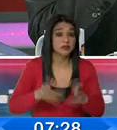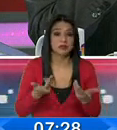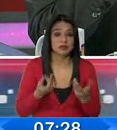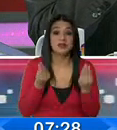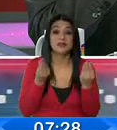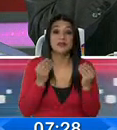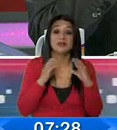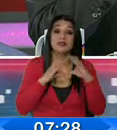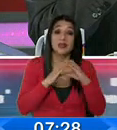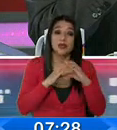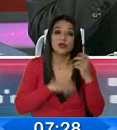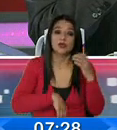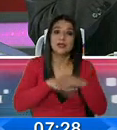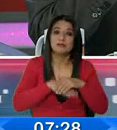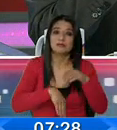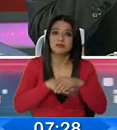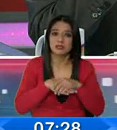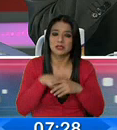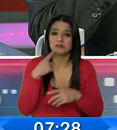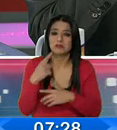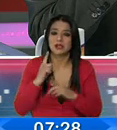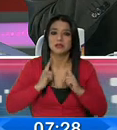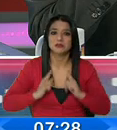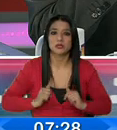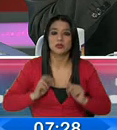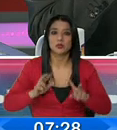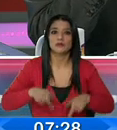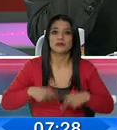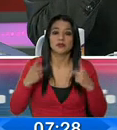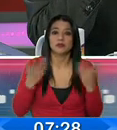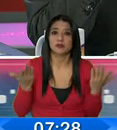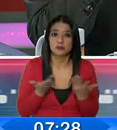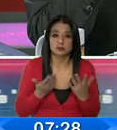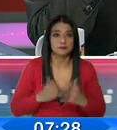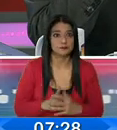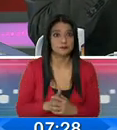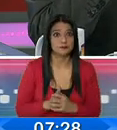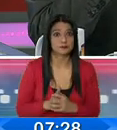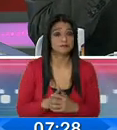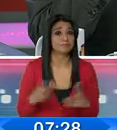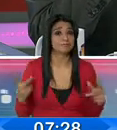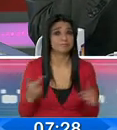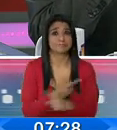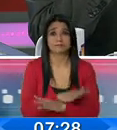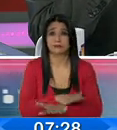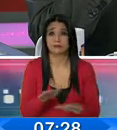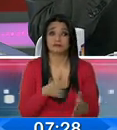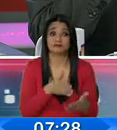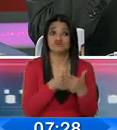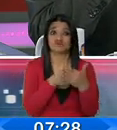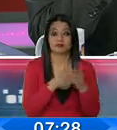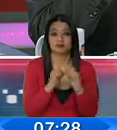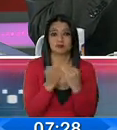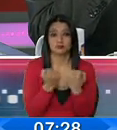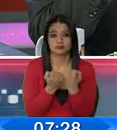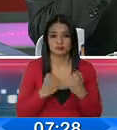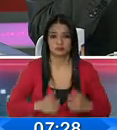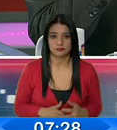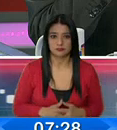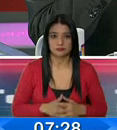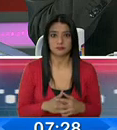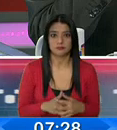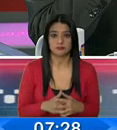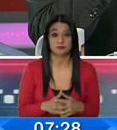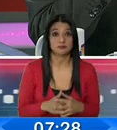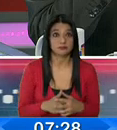limitados para enfrentar las condiciones de salud y de vida, eso se convierte en un crimen contra la sociedad. Sin duda, una